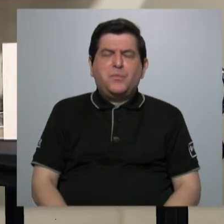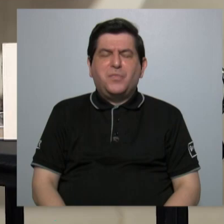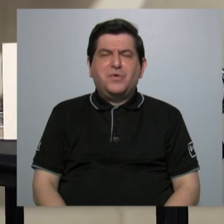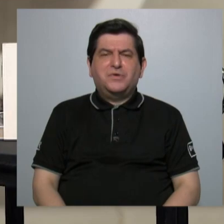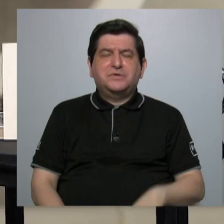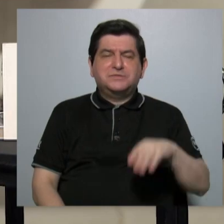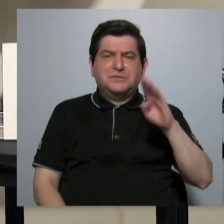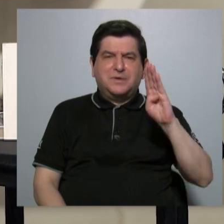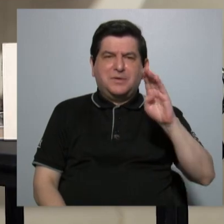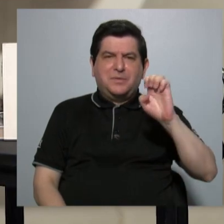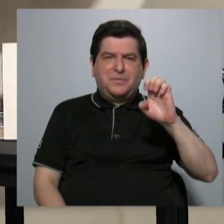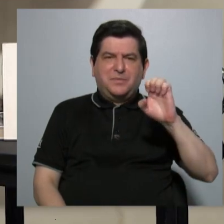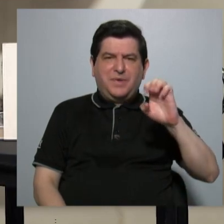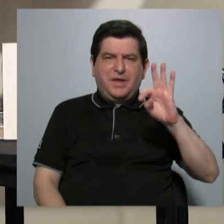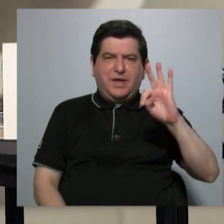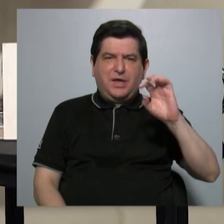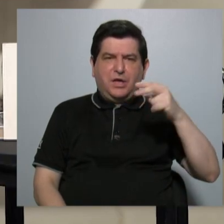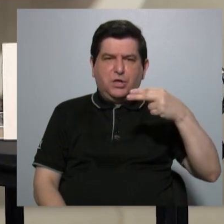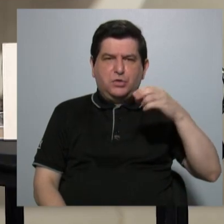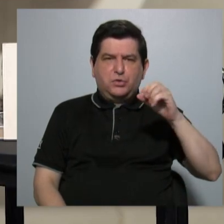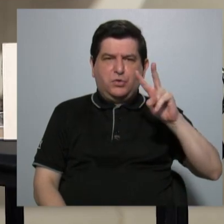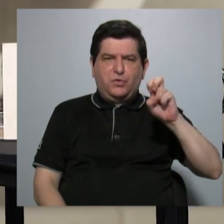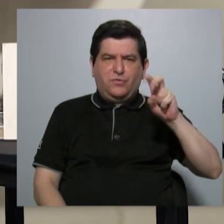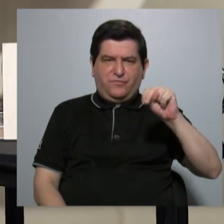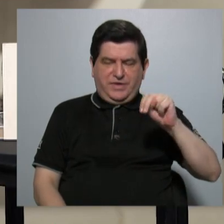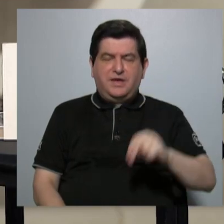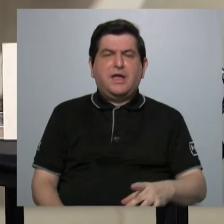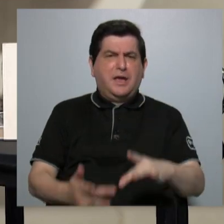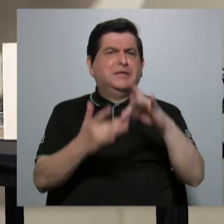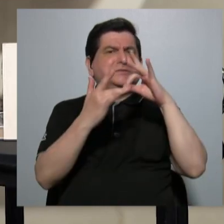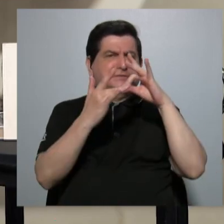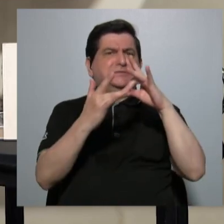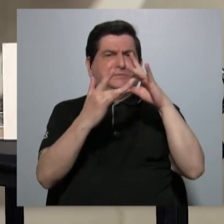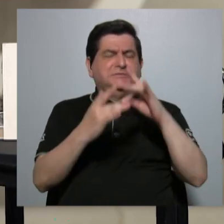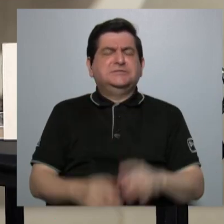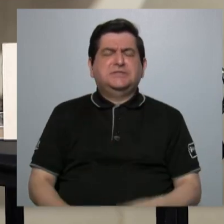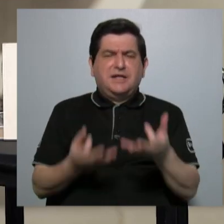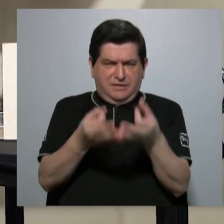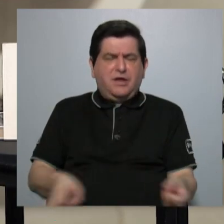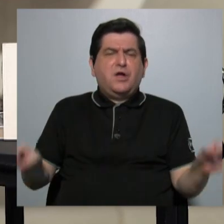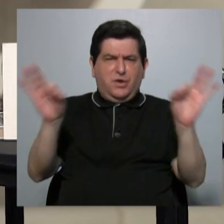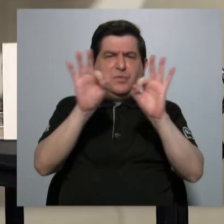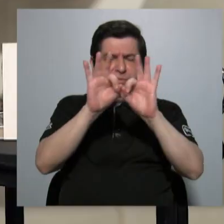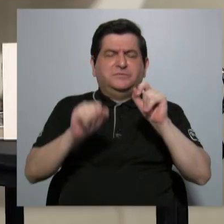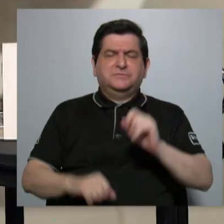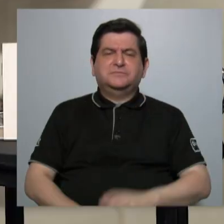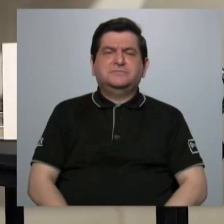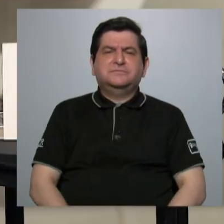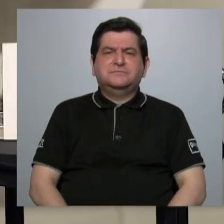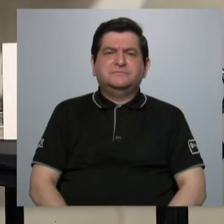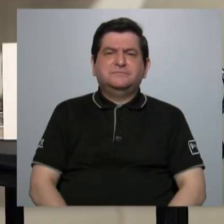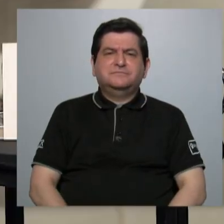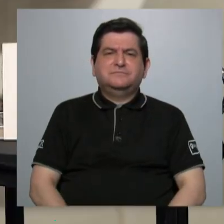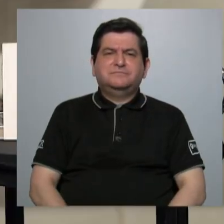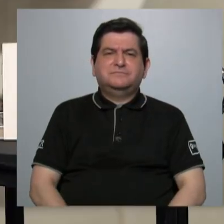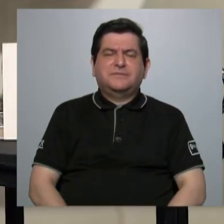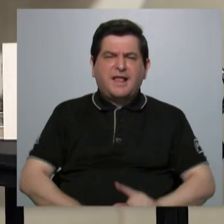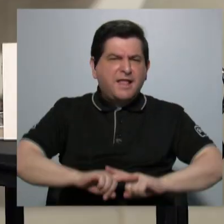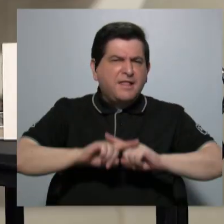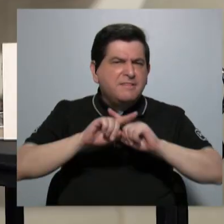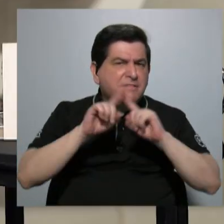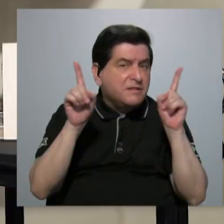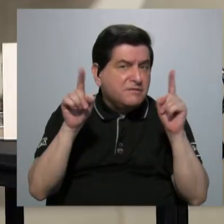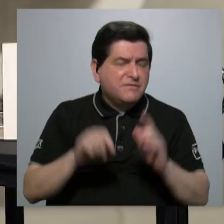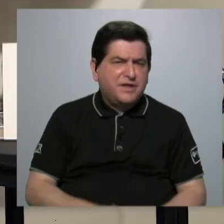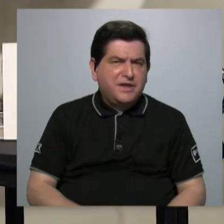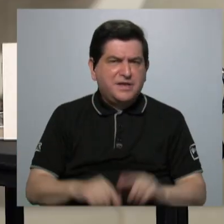Beethoven, ¿verdad? Son obras muy especiales, muy importantes. Entonces, ¿cuál es la diferencia